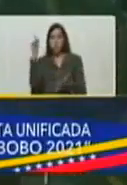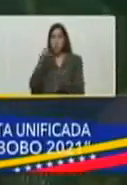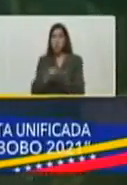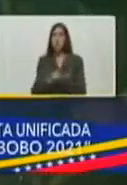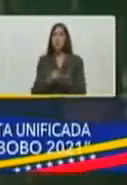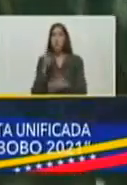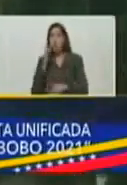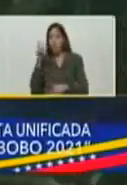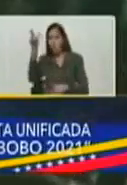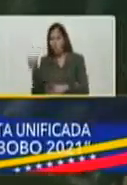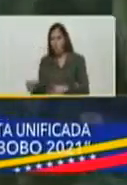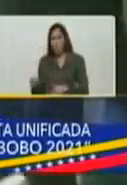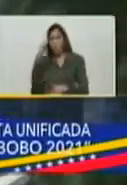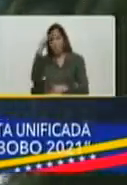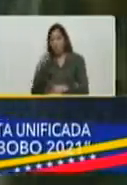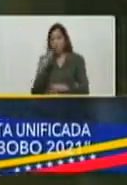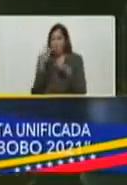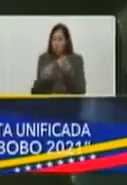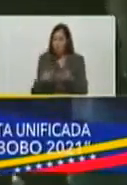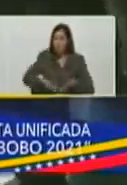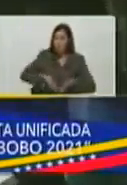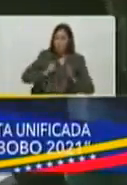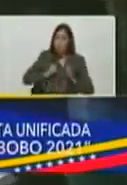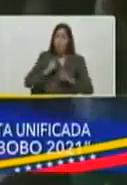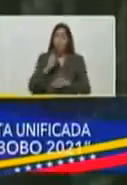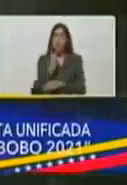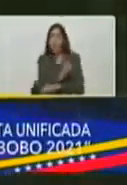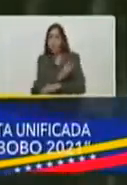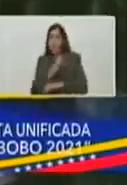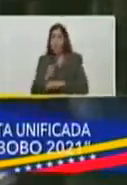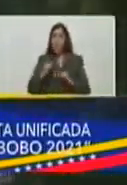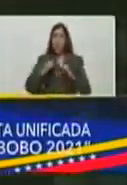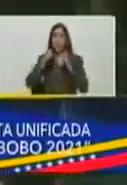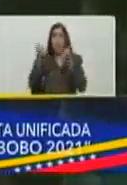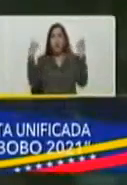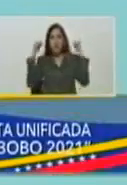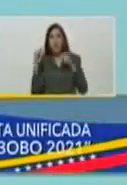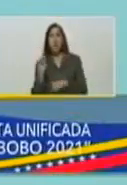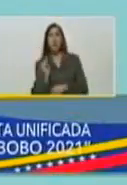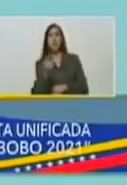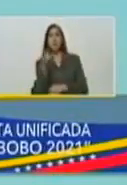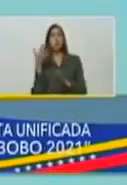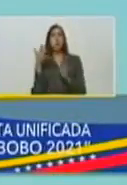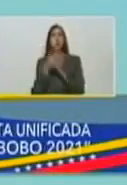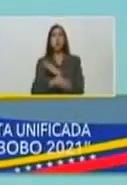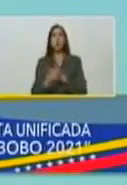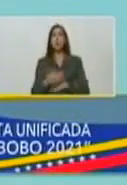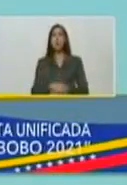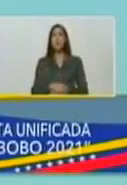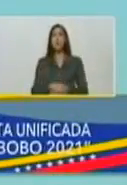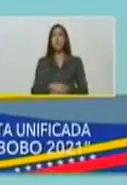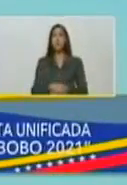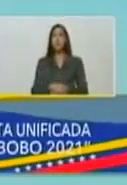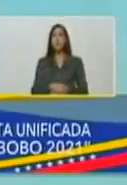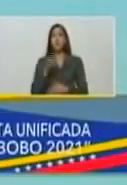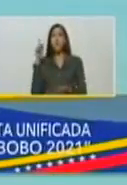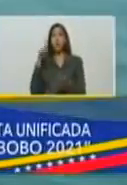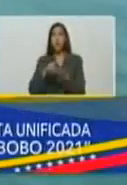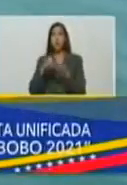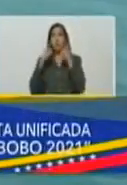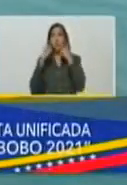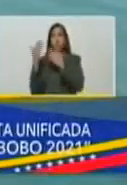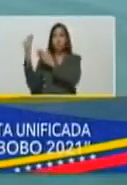Reddy la disposición de que tenía 2 horas para iniciar el primer ejercicio, que consistía en la toma de la cabeza aérea,